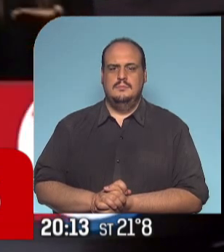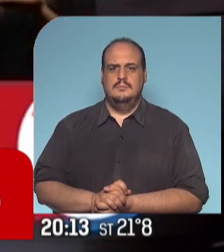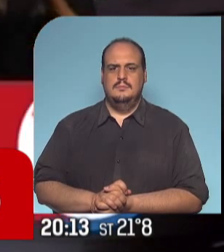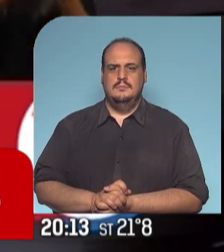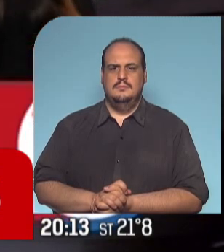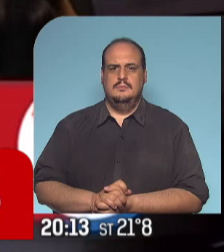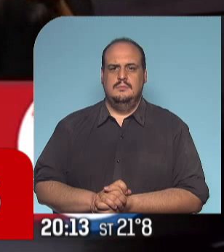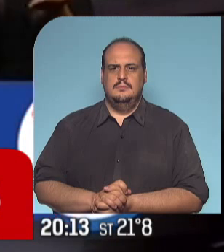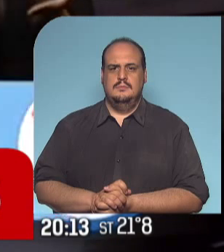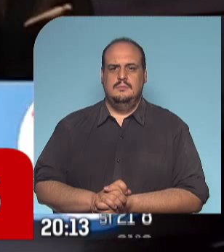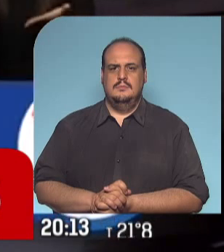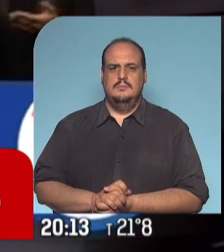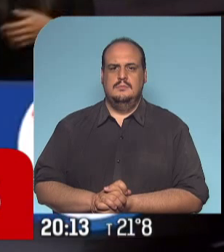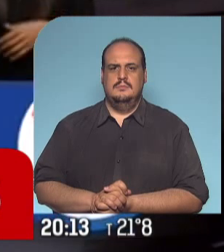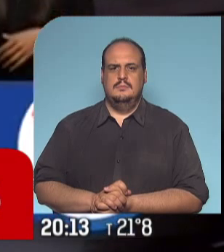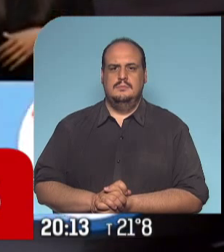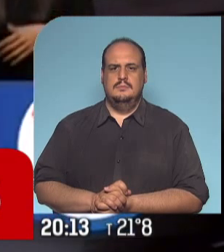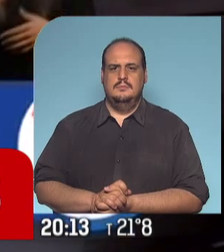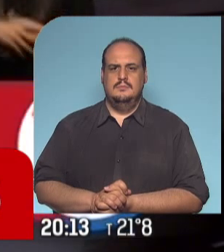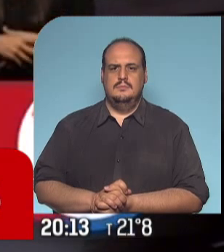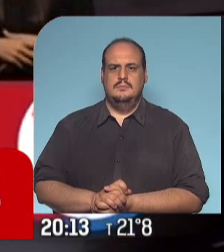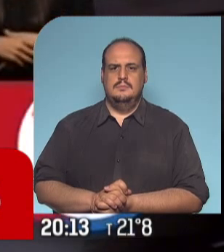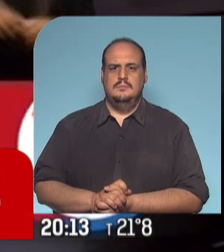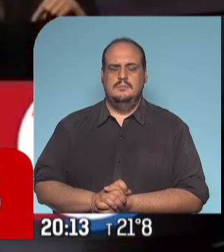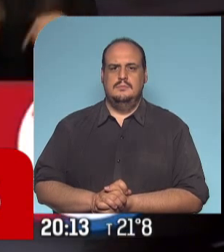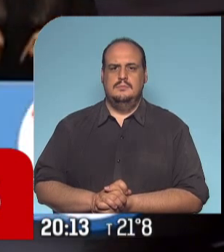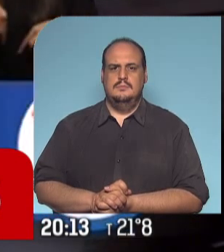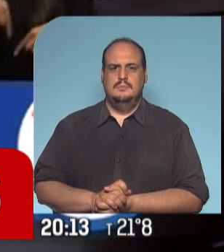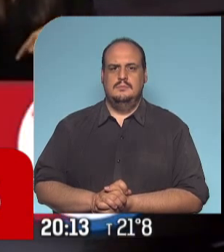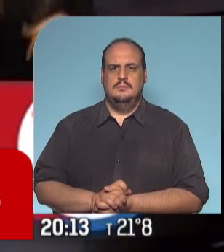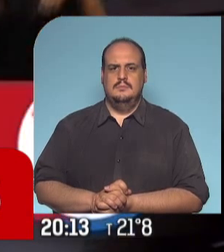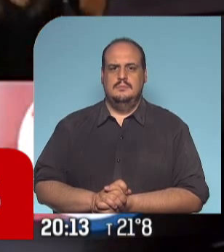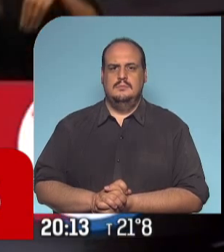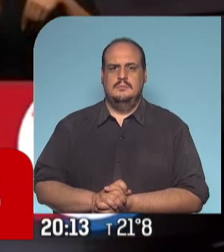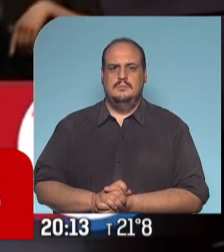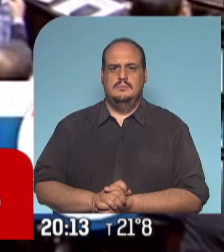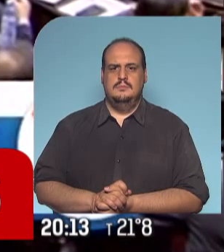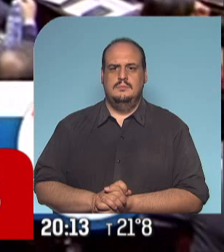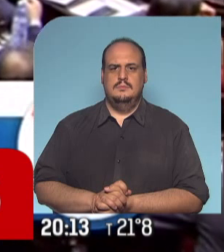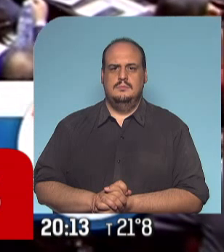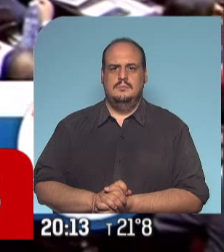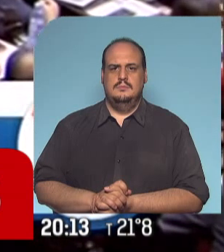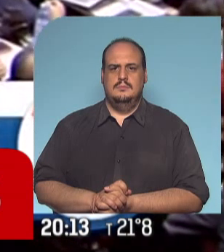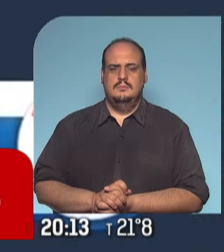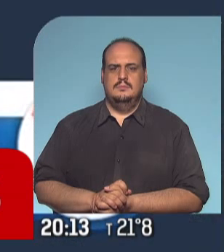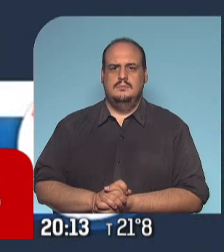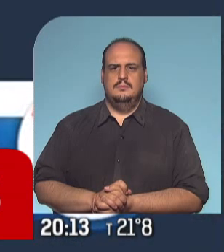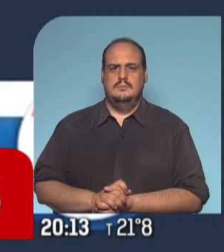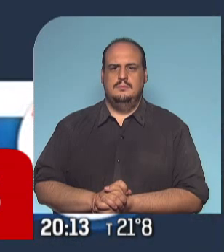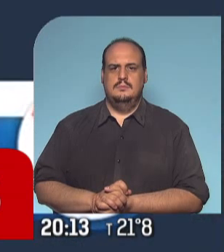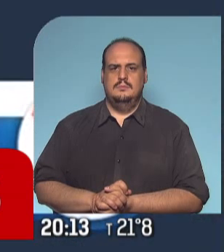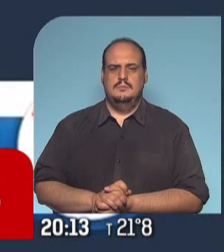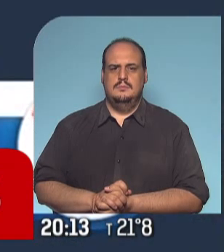del día 361. Sírvanse marcar su voto. Tiempo.